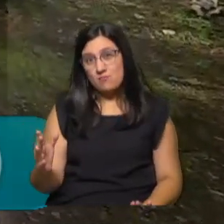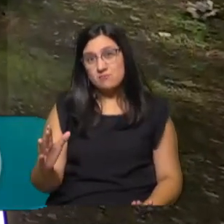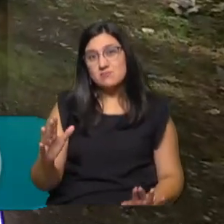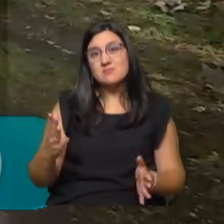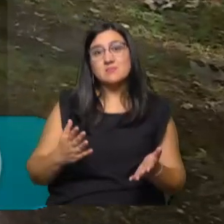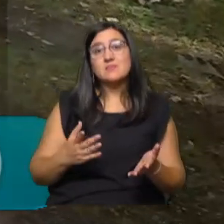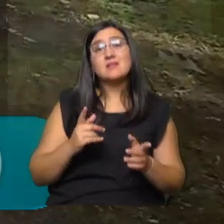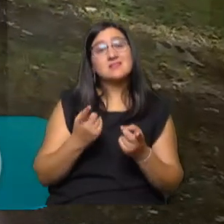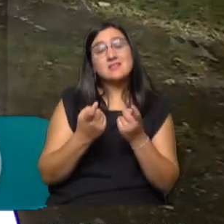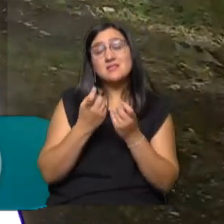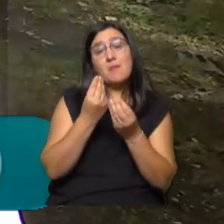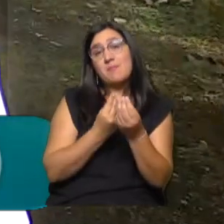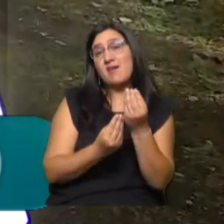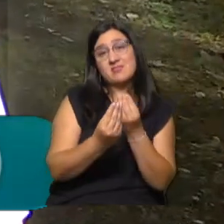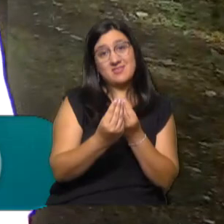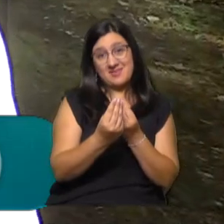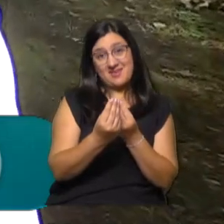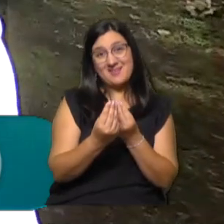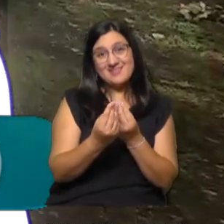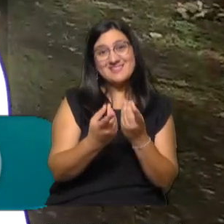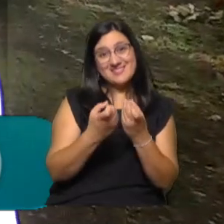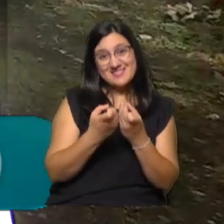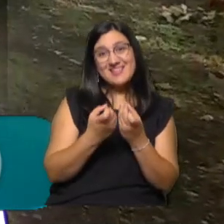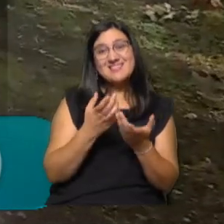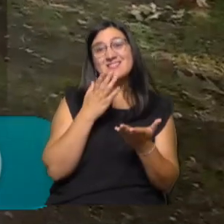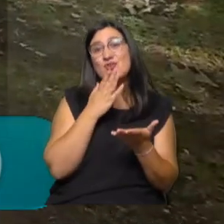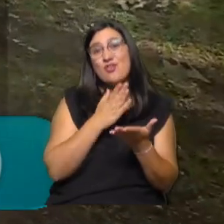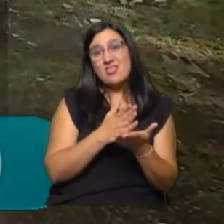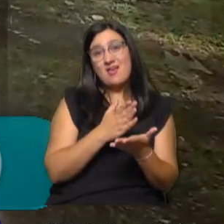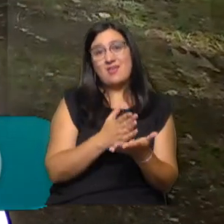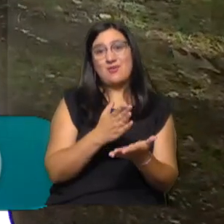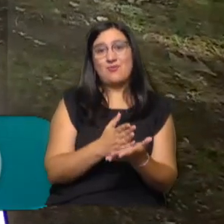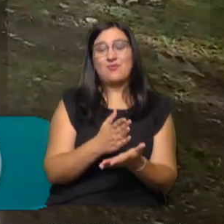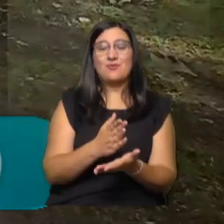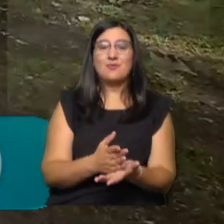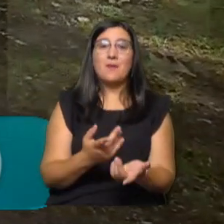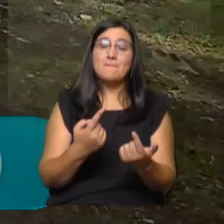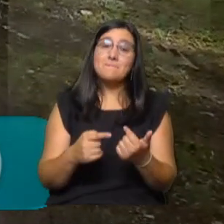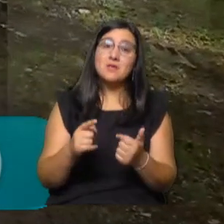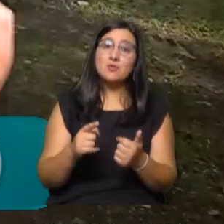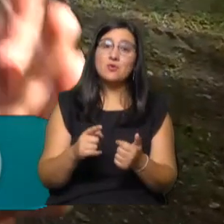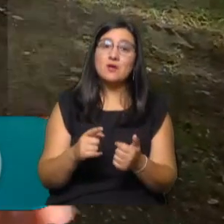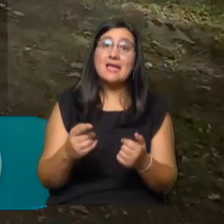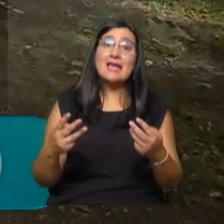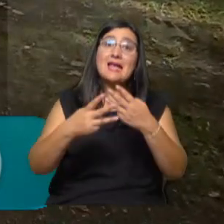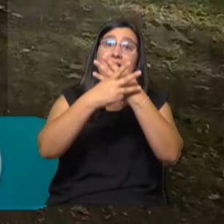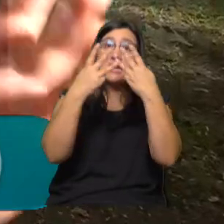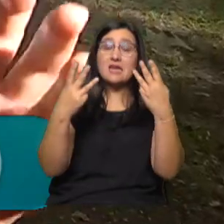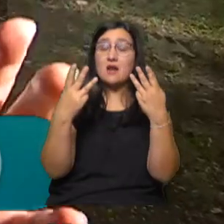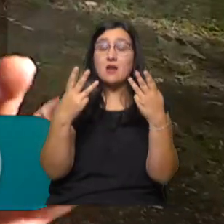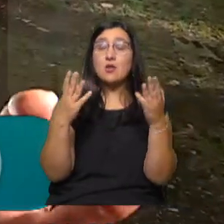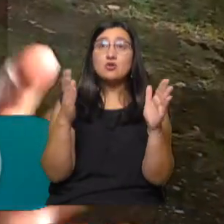si empatiza con y si es solidario con los demás. Claro. Pero digo, en línea general no se puede